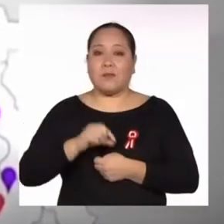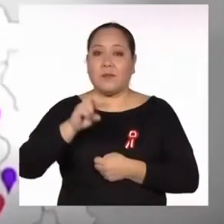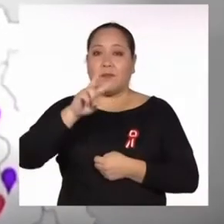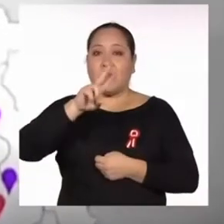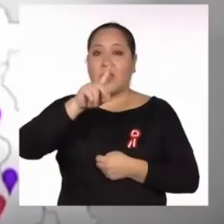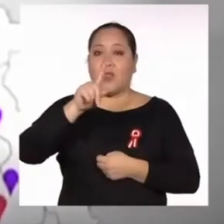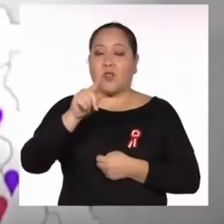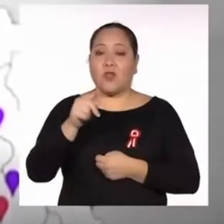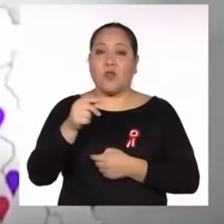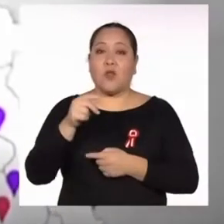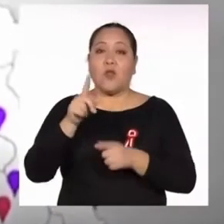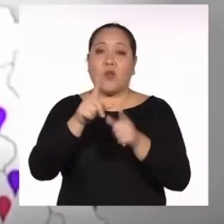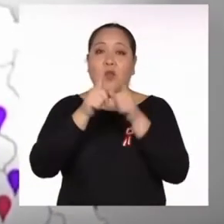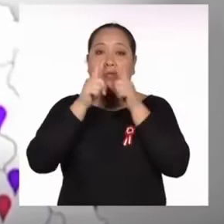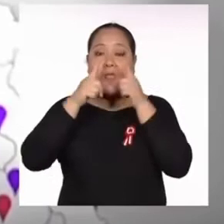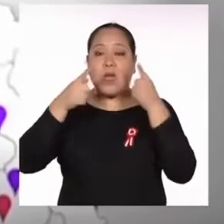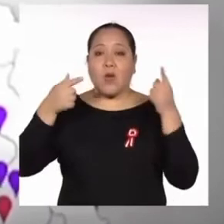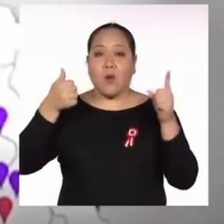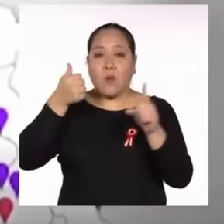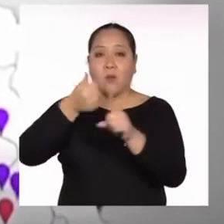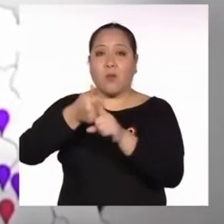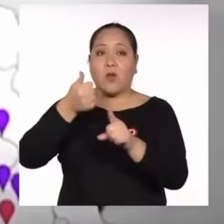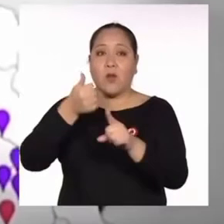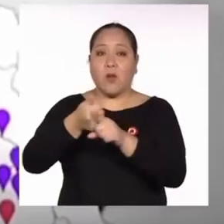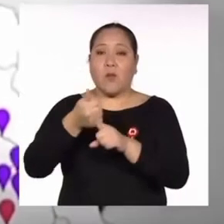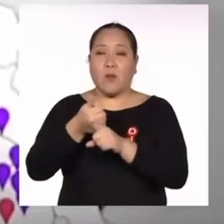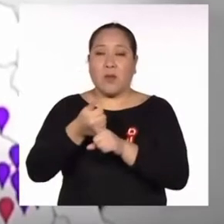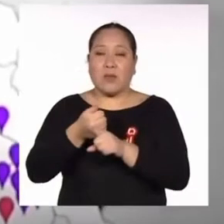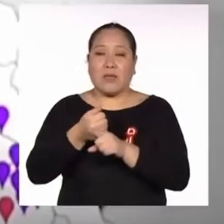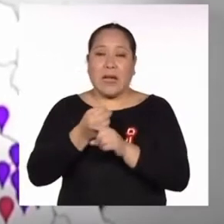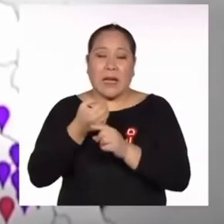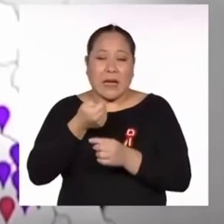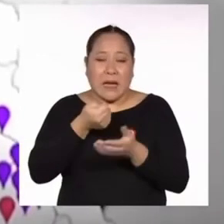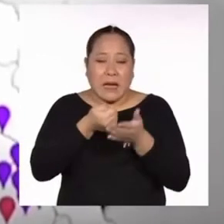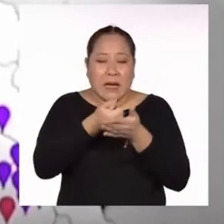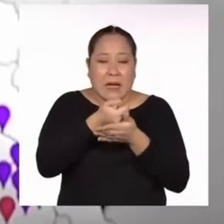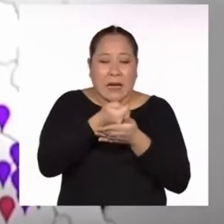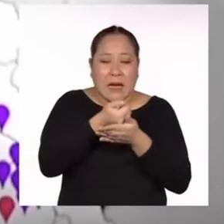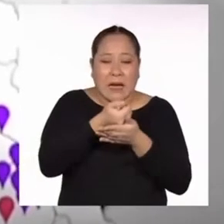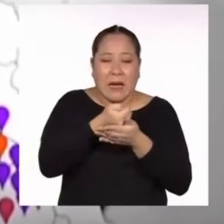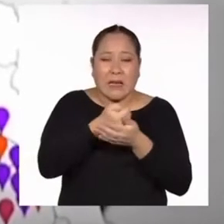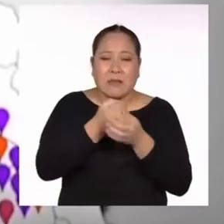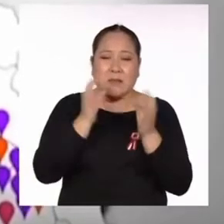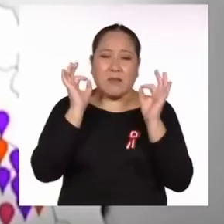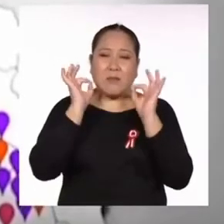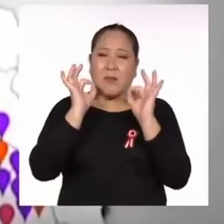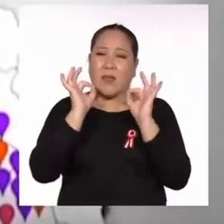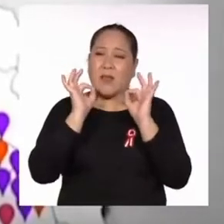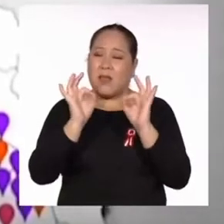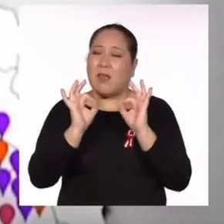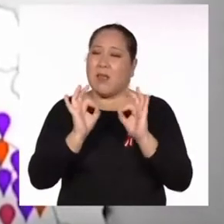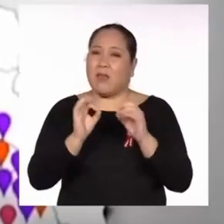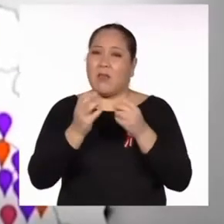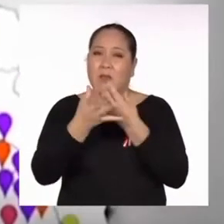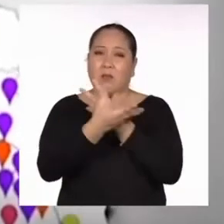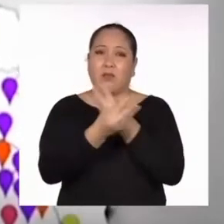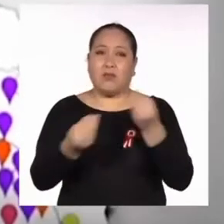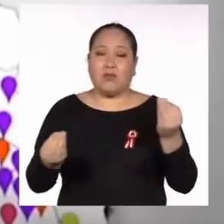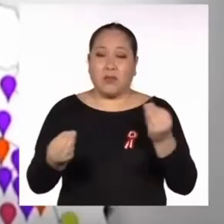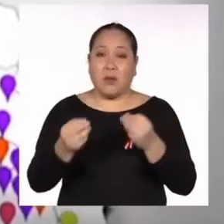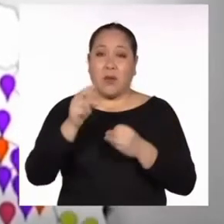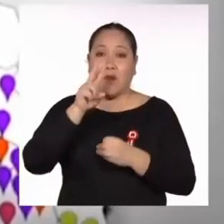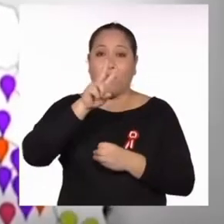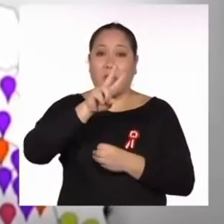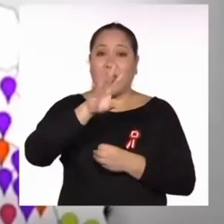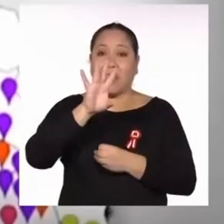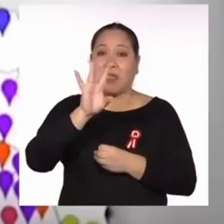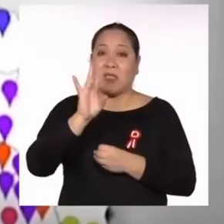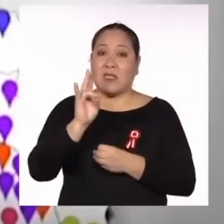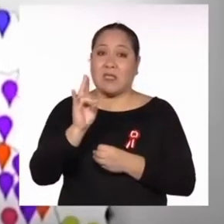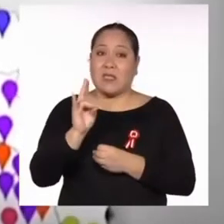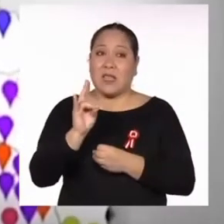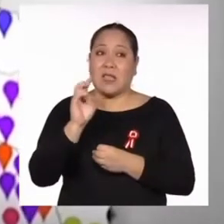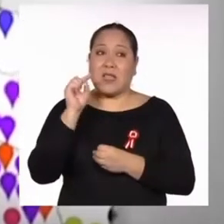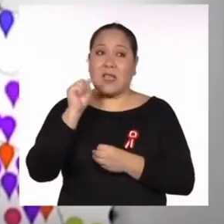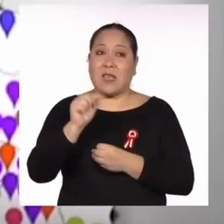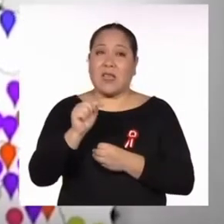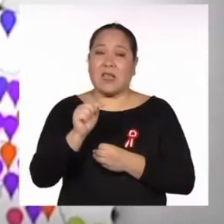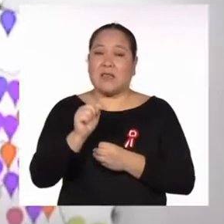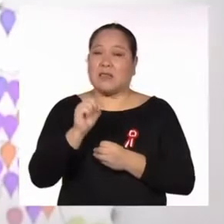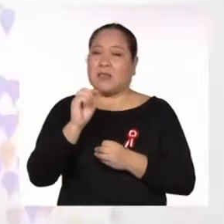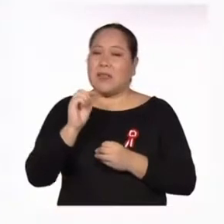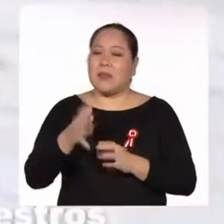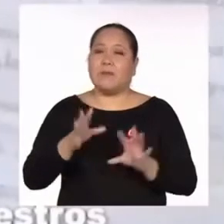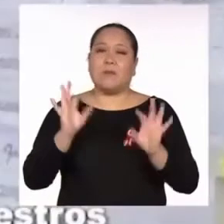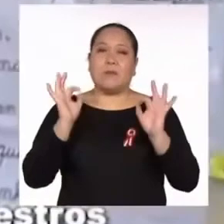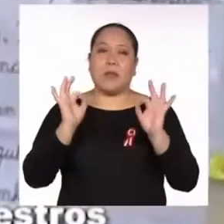lenguas originarias se encuentran en peligro de desaparecer y 27 en condición de lenguas vitales